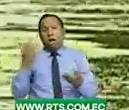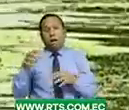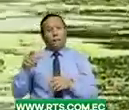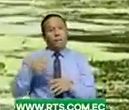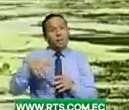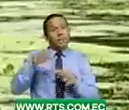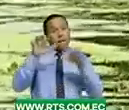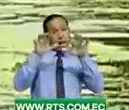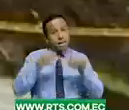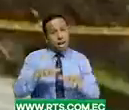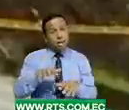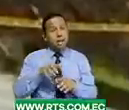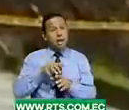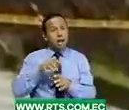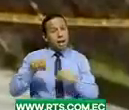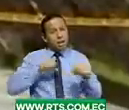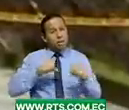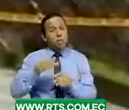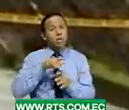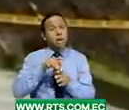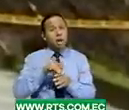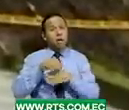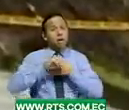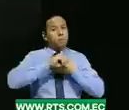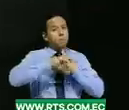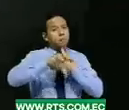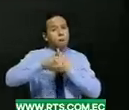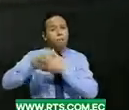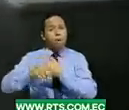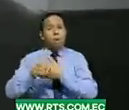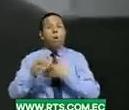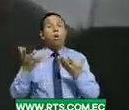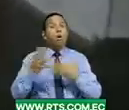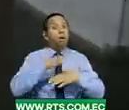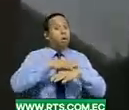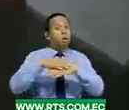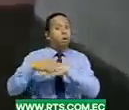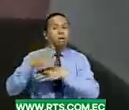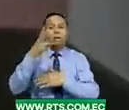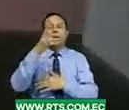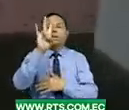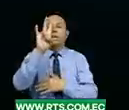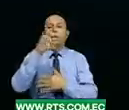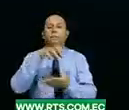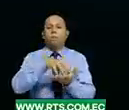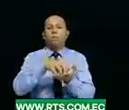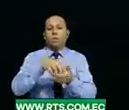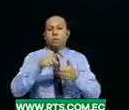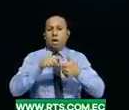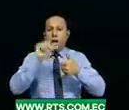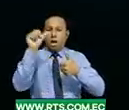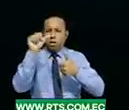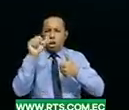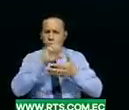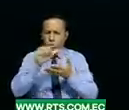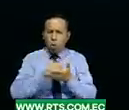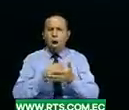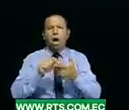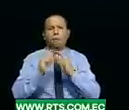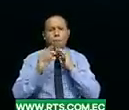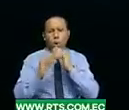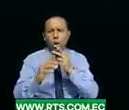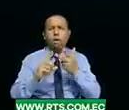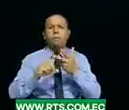Gestión de Riesgos declaró en estado de alerta amarilla a 17 provincias: Azuay, Bolívar,